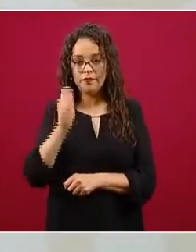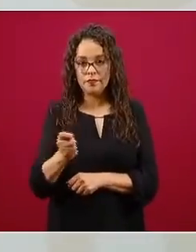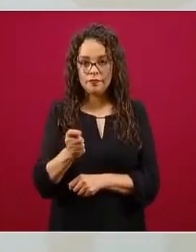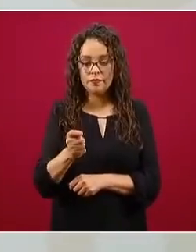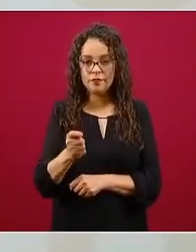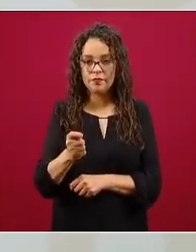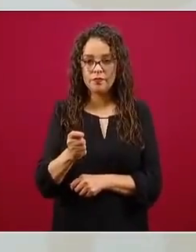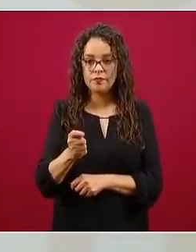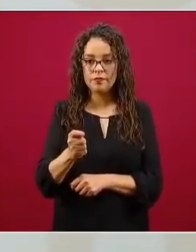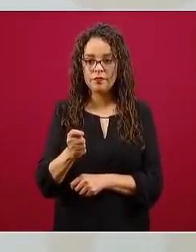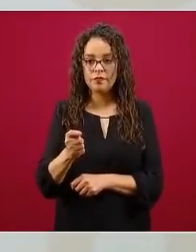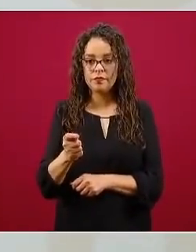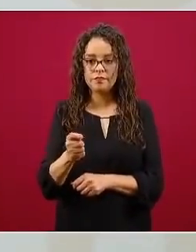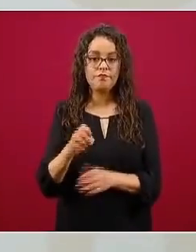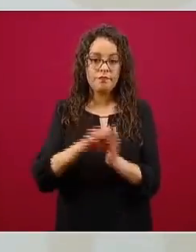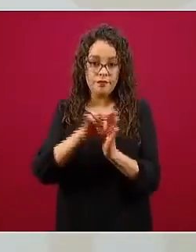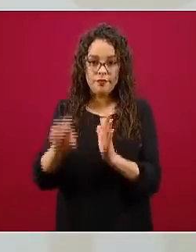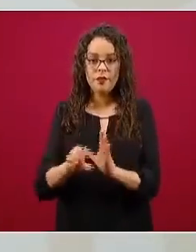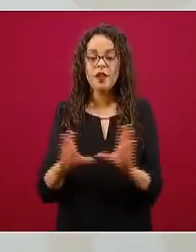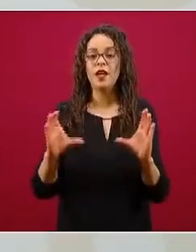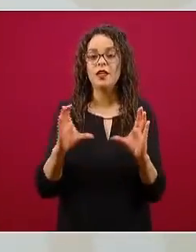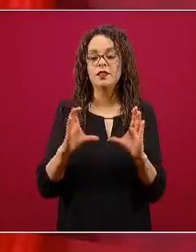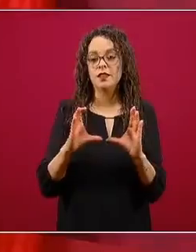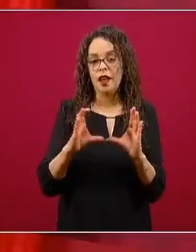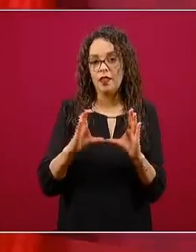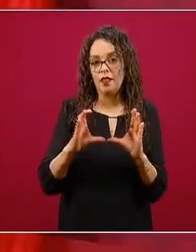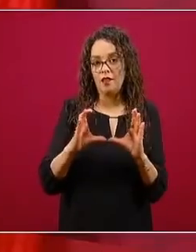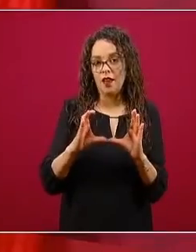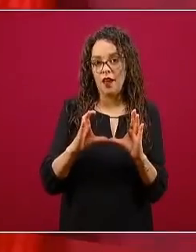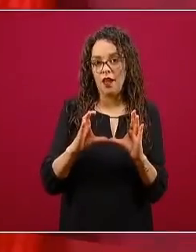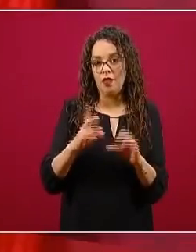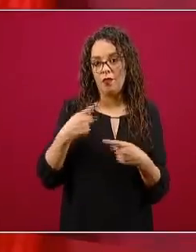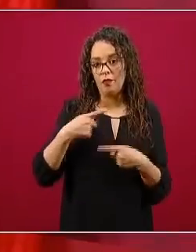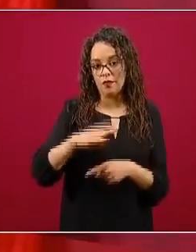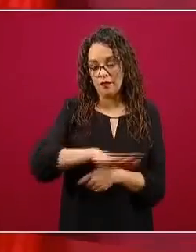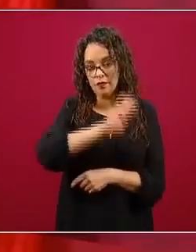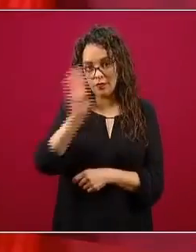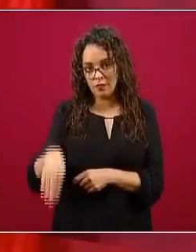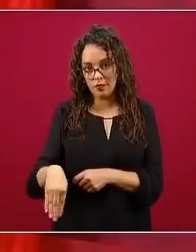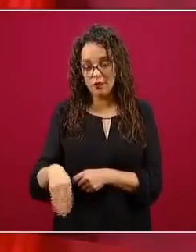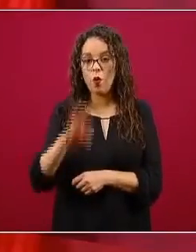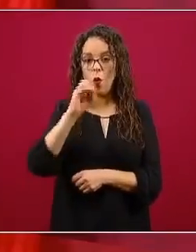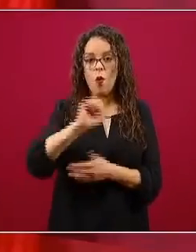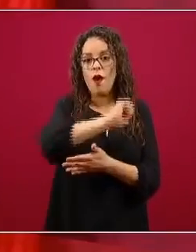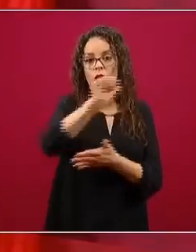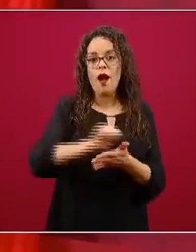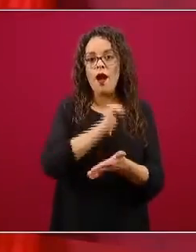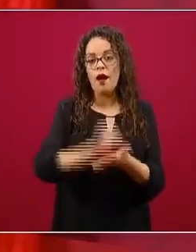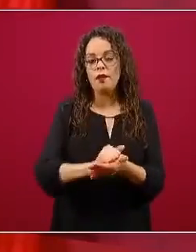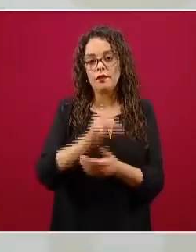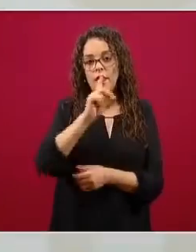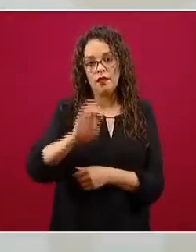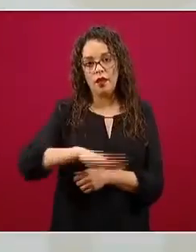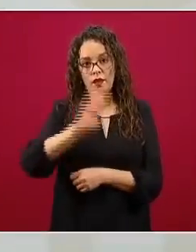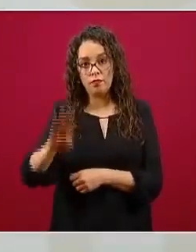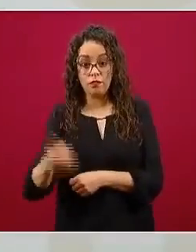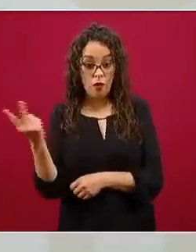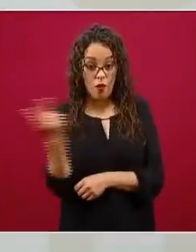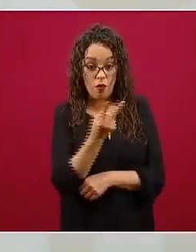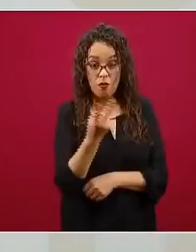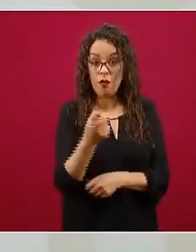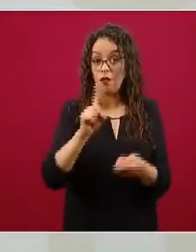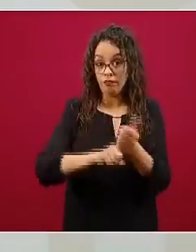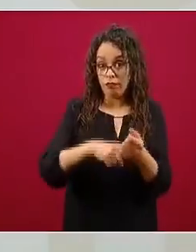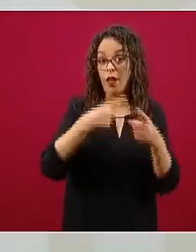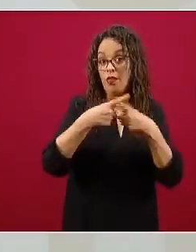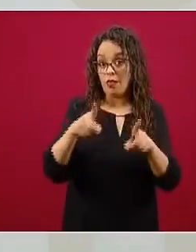ejemplo, los certificados de defunción o las actas de defunción, que son dos cosas diferentes, y ya explicaremos cuál es la